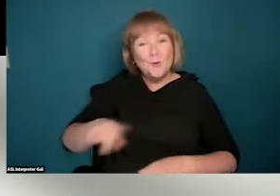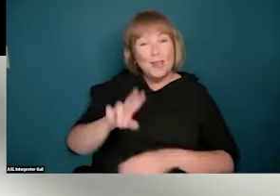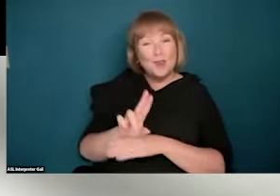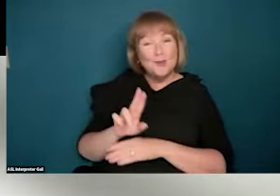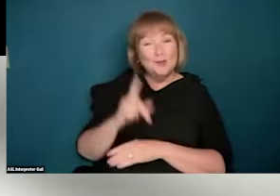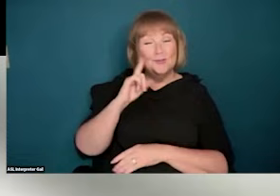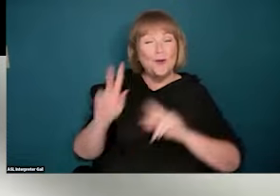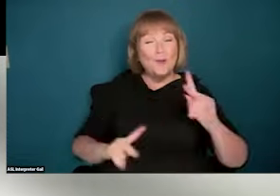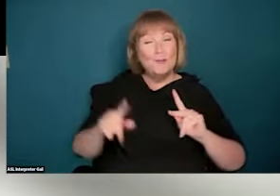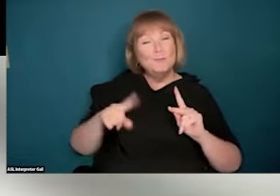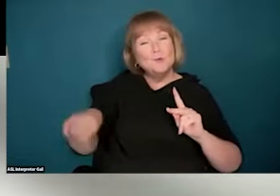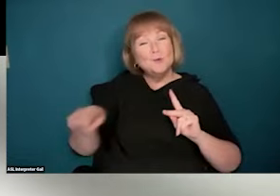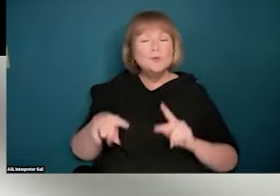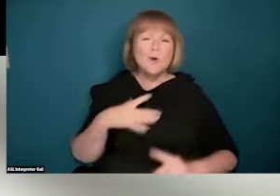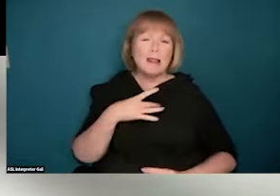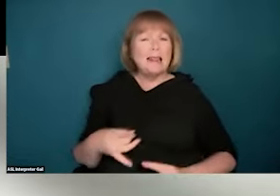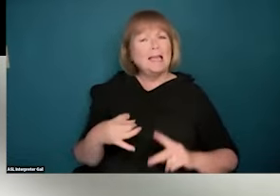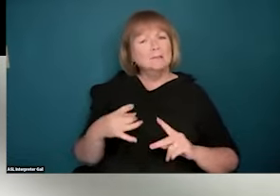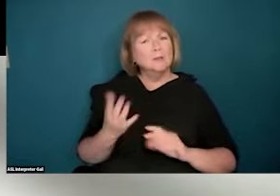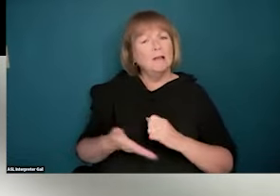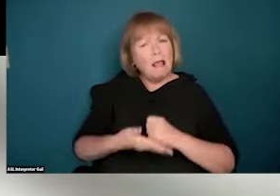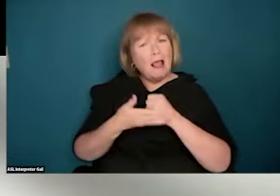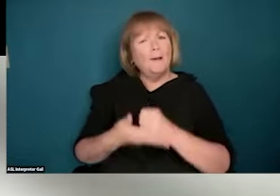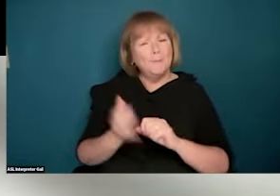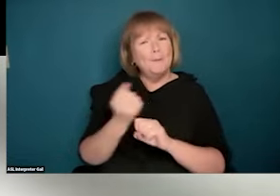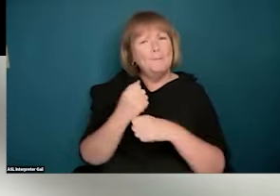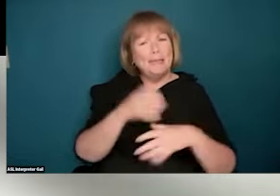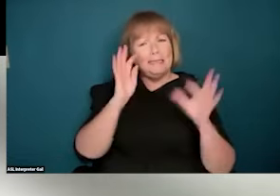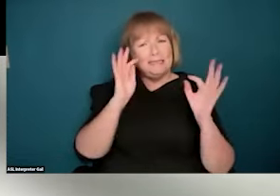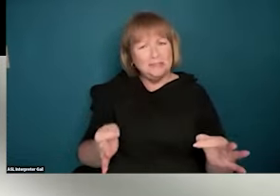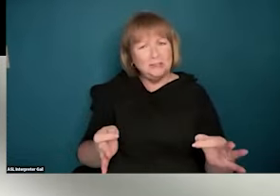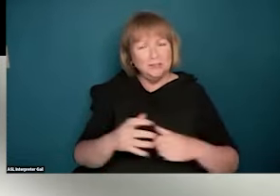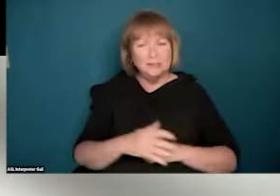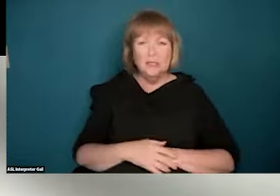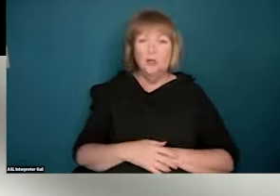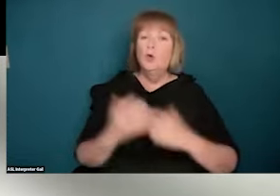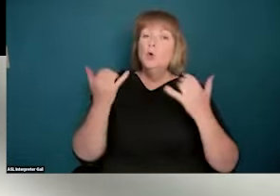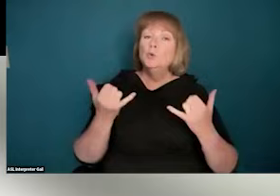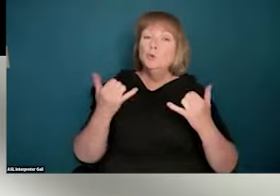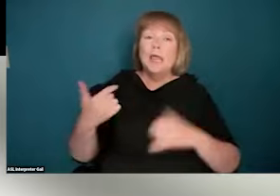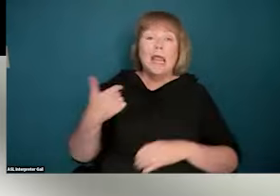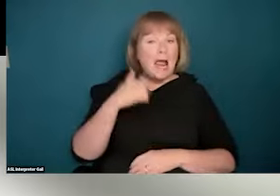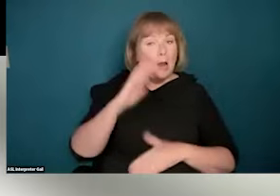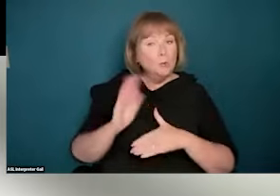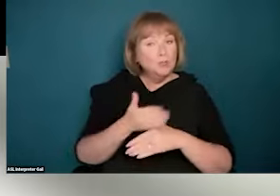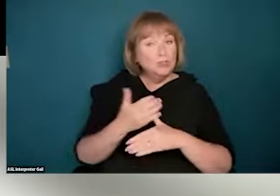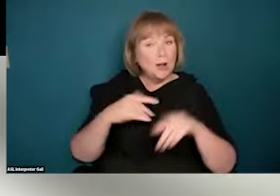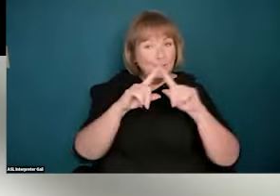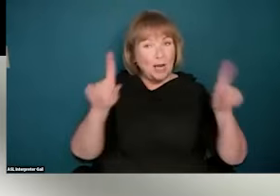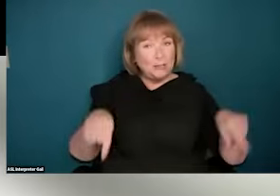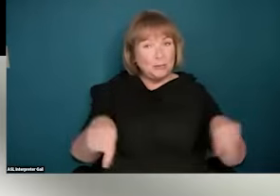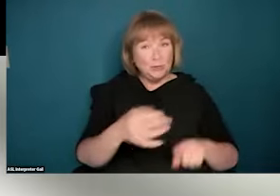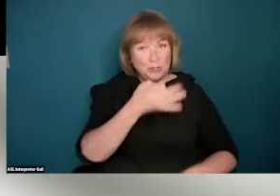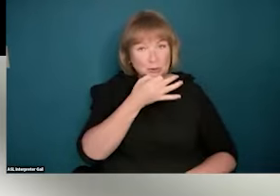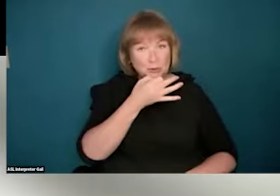de legal para que sea una herramienta que pueda ser útil para todos nosotros. Hoy voy